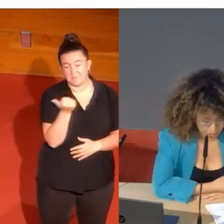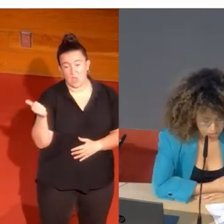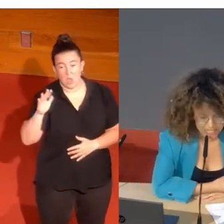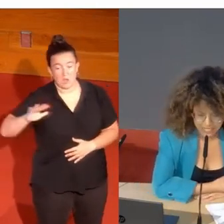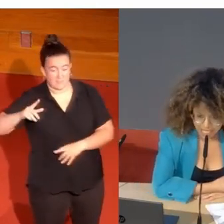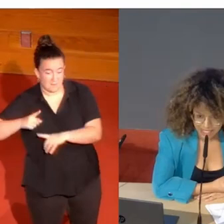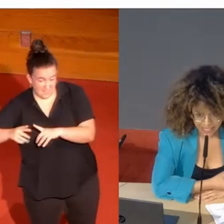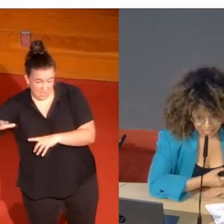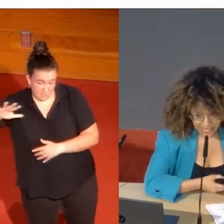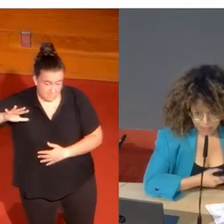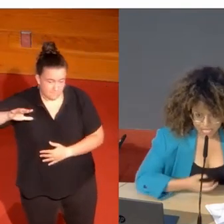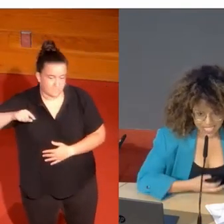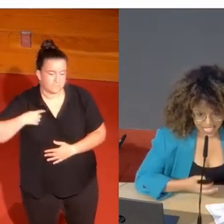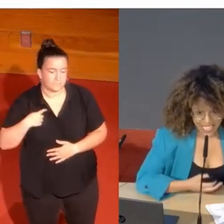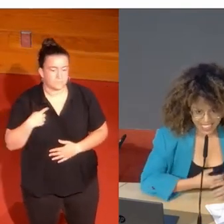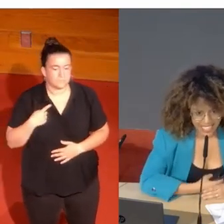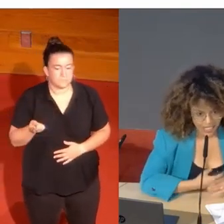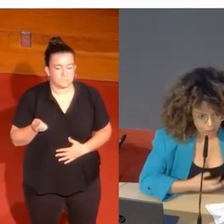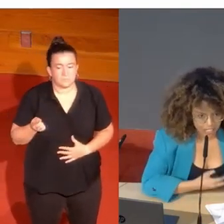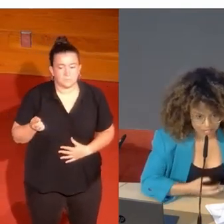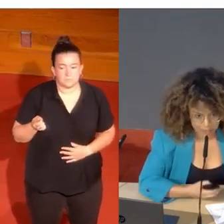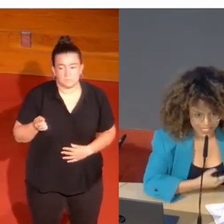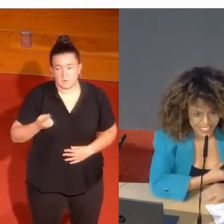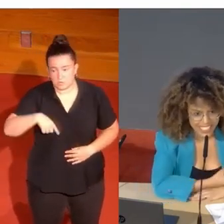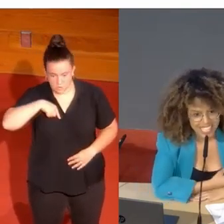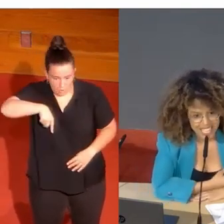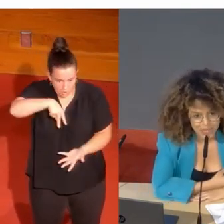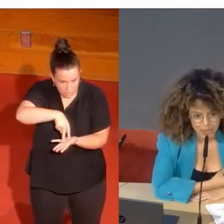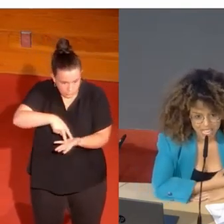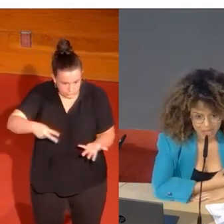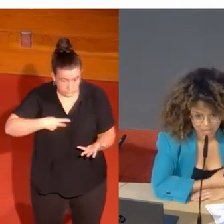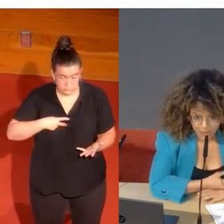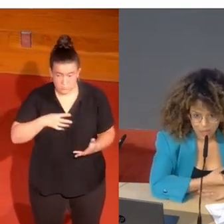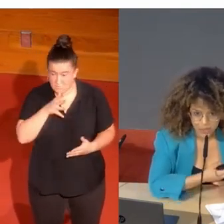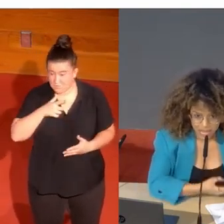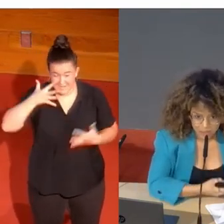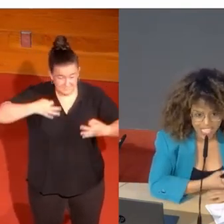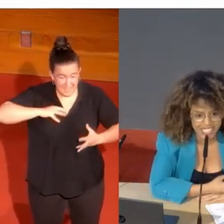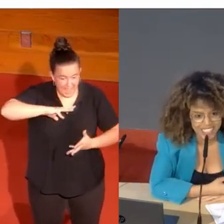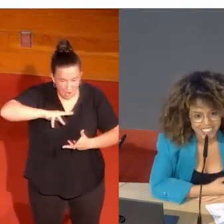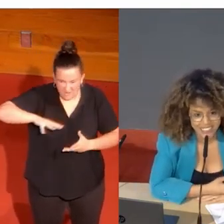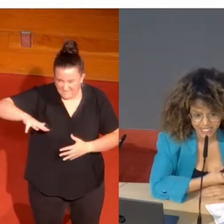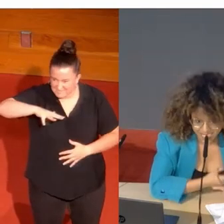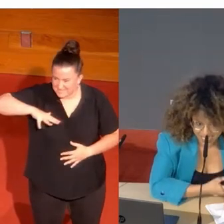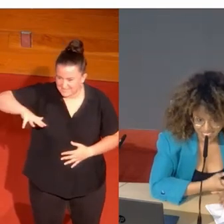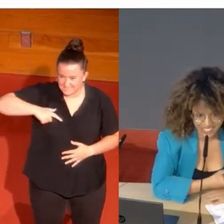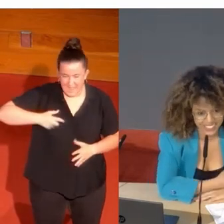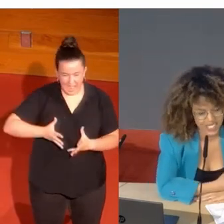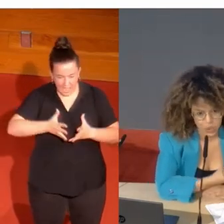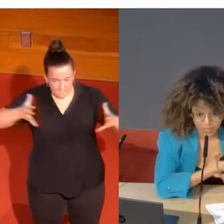esta tarde vamos intentar pese a a a que geográficamente es una es una zona muy amplia